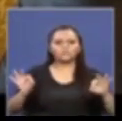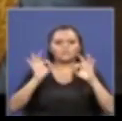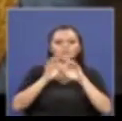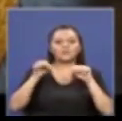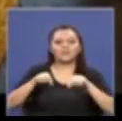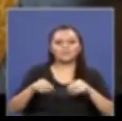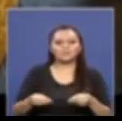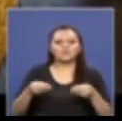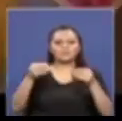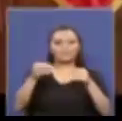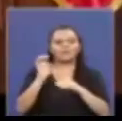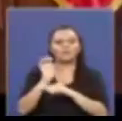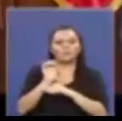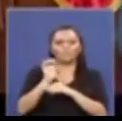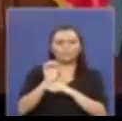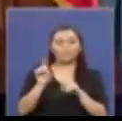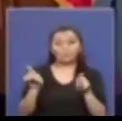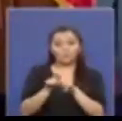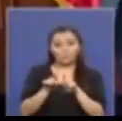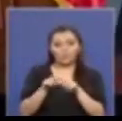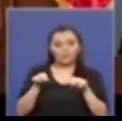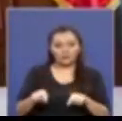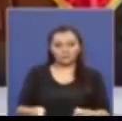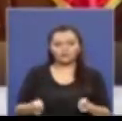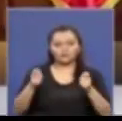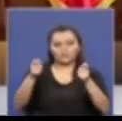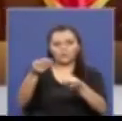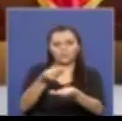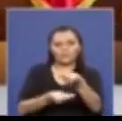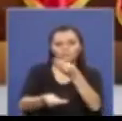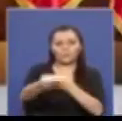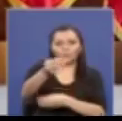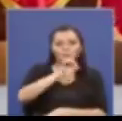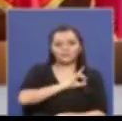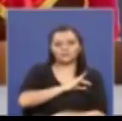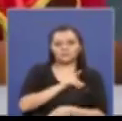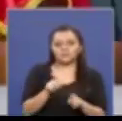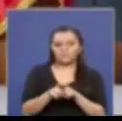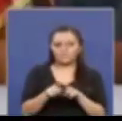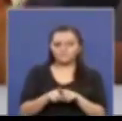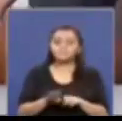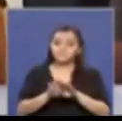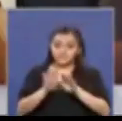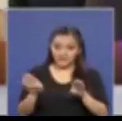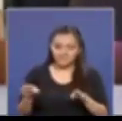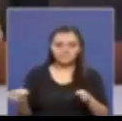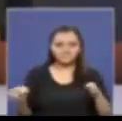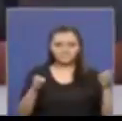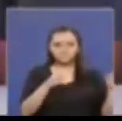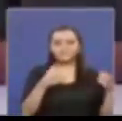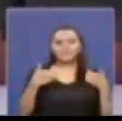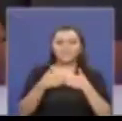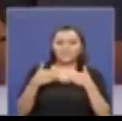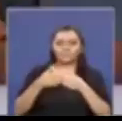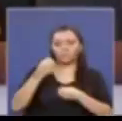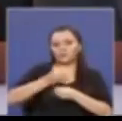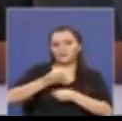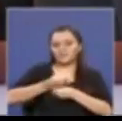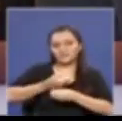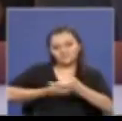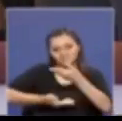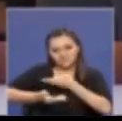que le otorga al Ecuador, como nosotros le otorgamos a Chile, dicho sea de paso. Bueno, nuestros equipos han estado trabajando